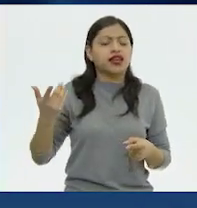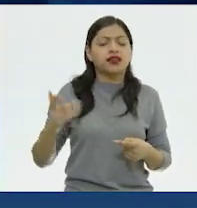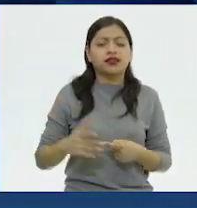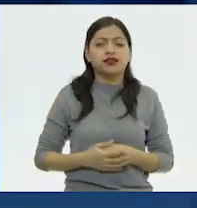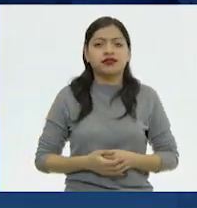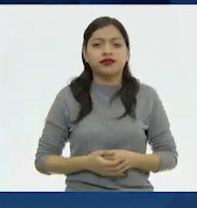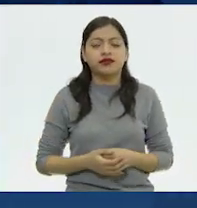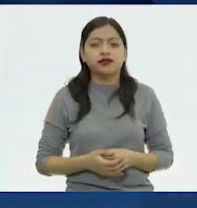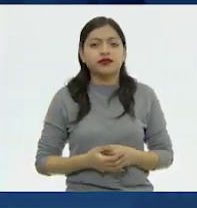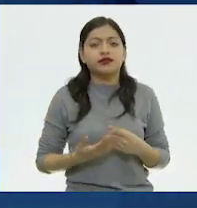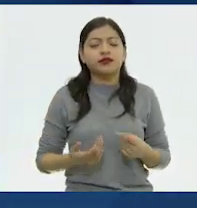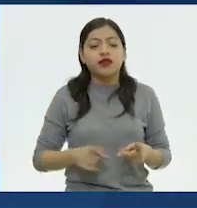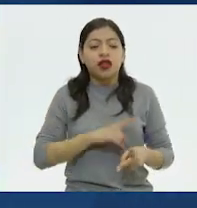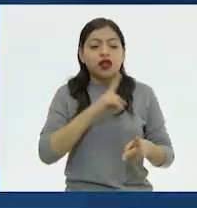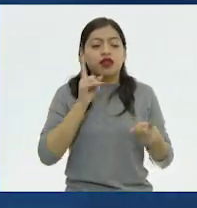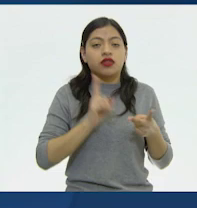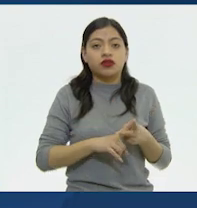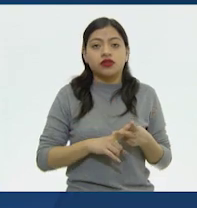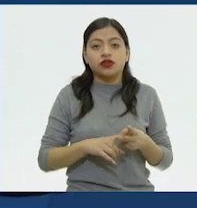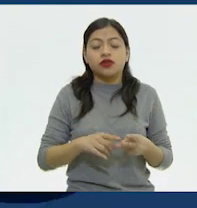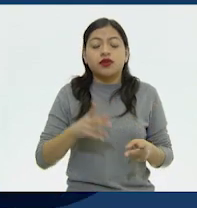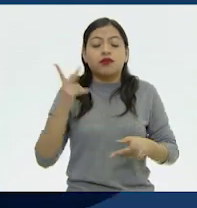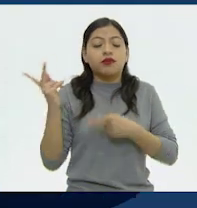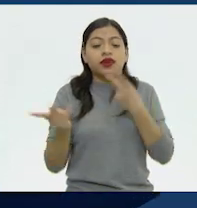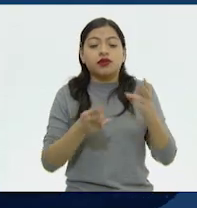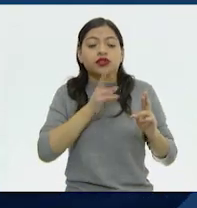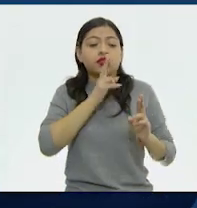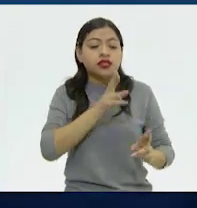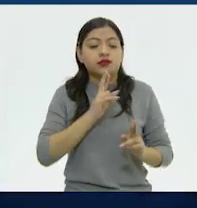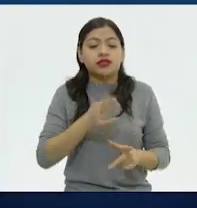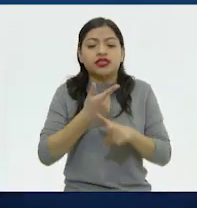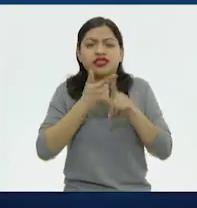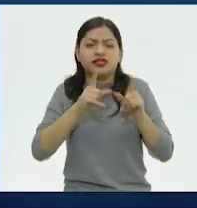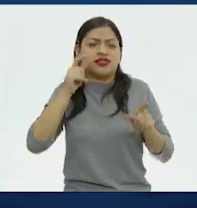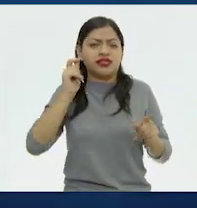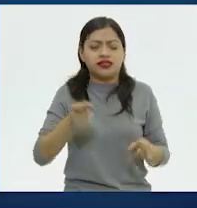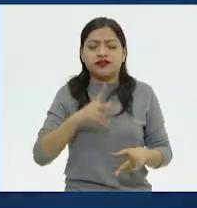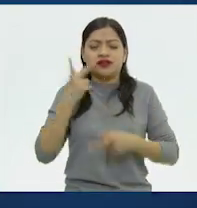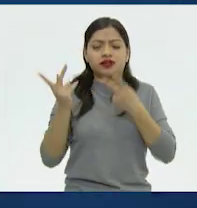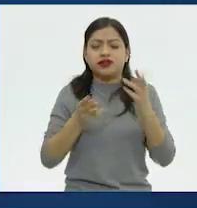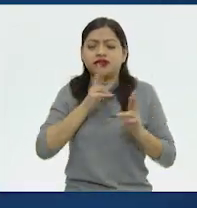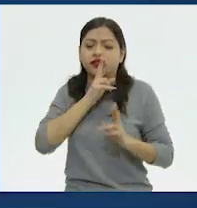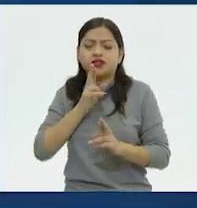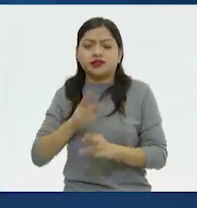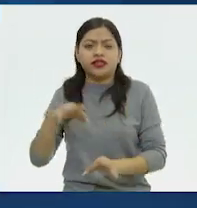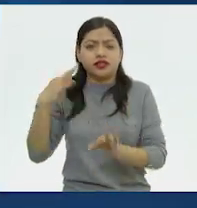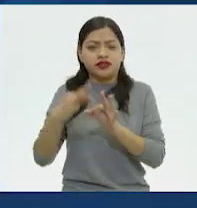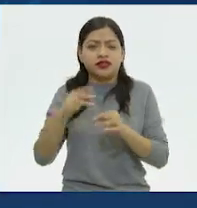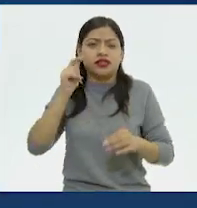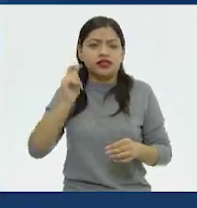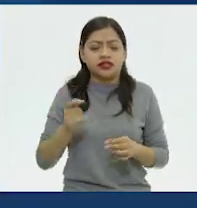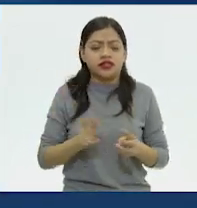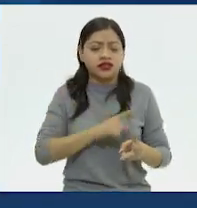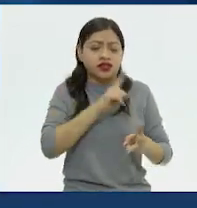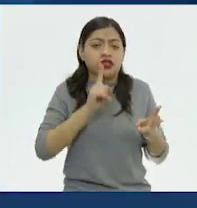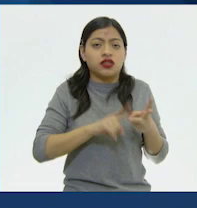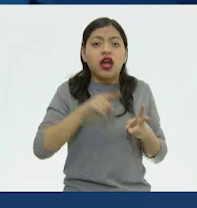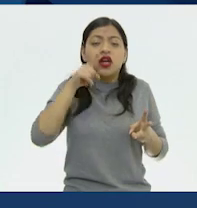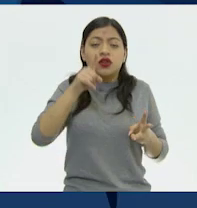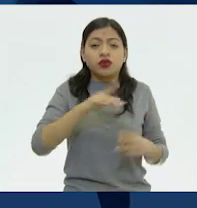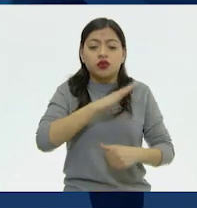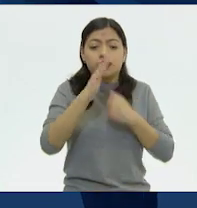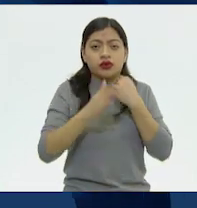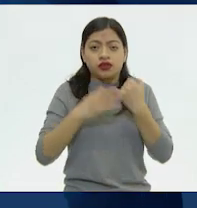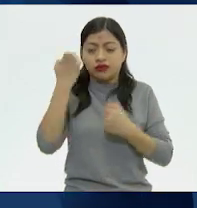vida? ¿Qué son las preguntas abiertas y preguntas cerradas? ¿Qué aspectos debemos tomar en cuenta para realizar un